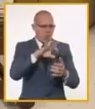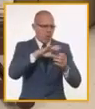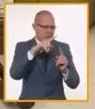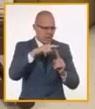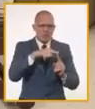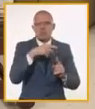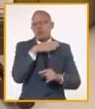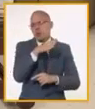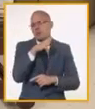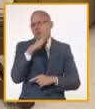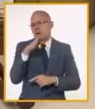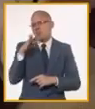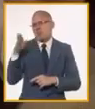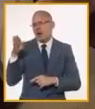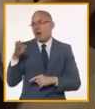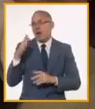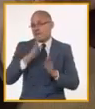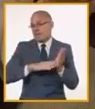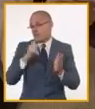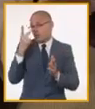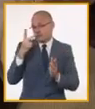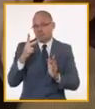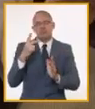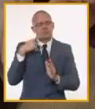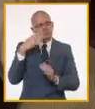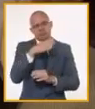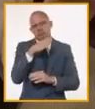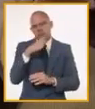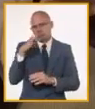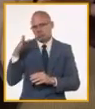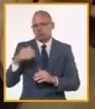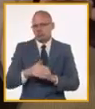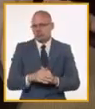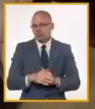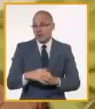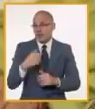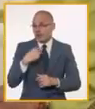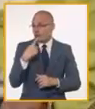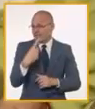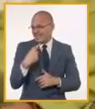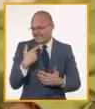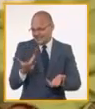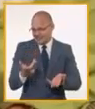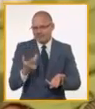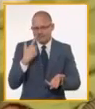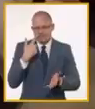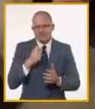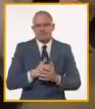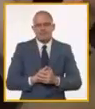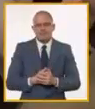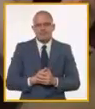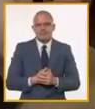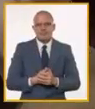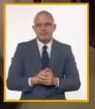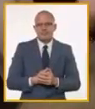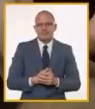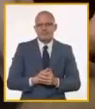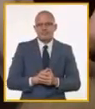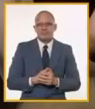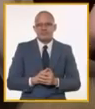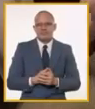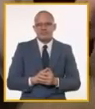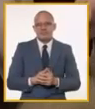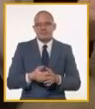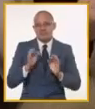Ayudando. Primero lo de Fidel, a que no se te... O yo te lo dije ya o no te lo dije. No, lo puede decir. Cuando él me hizo de trabajar, que fue cuando él